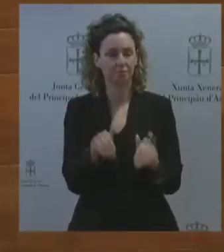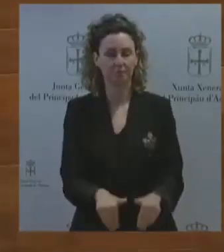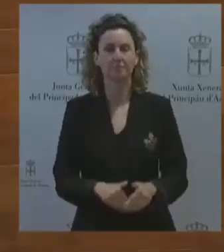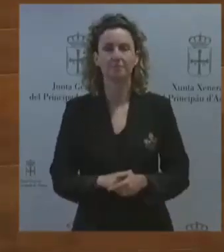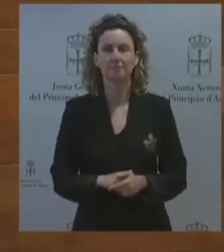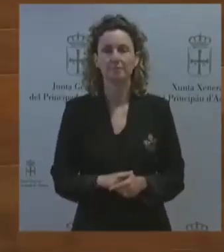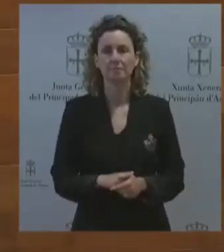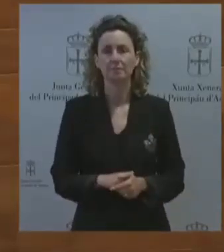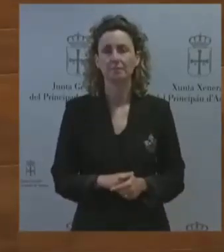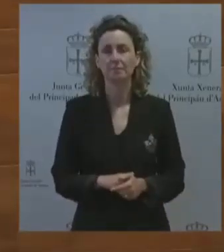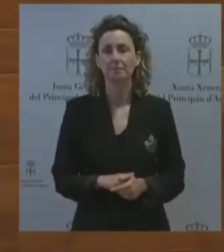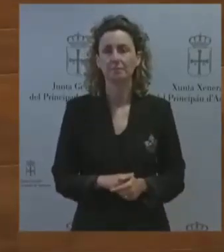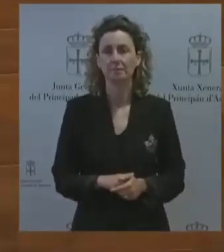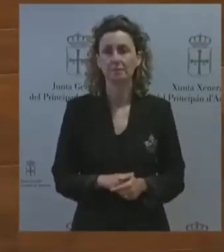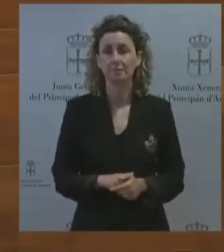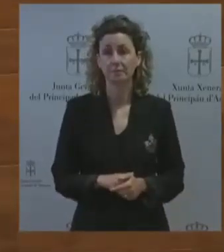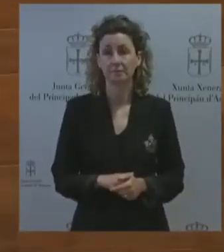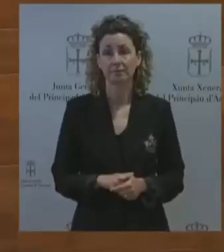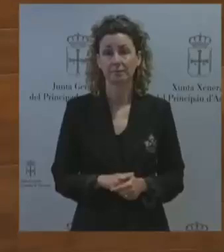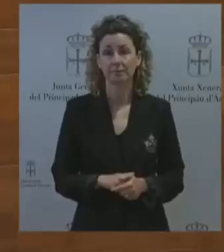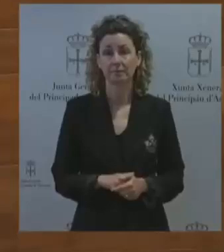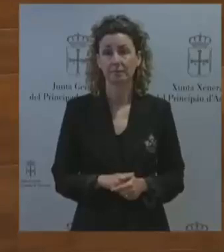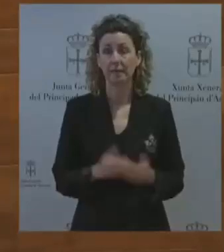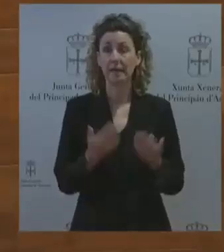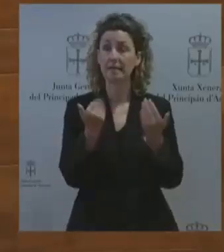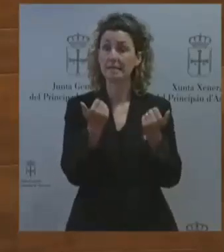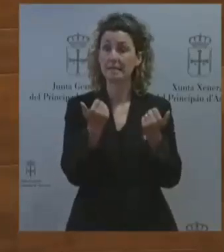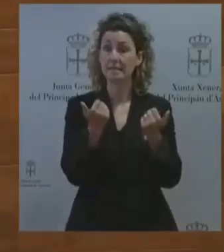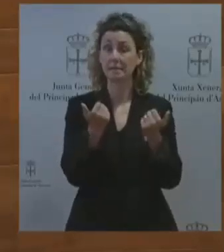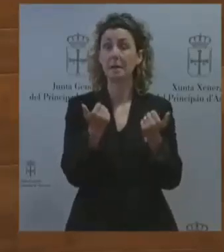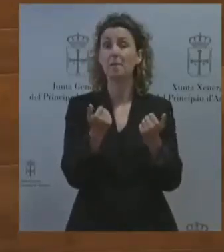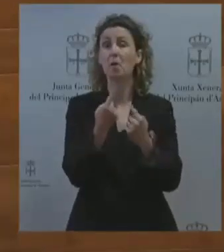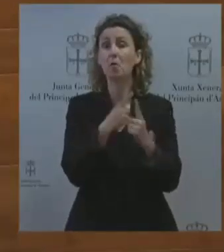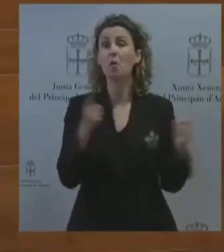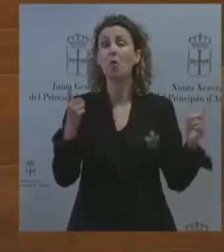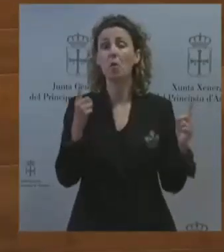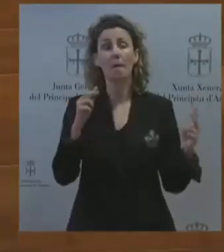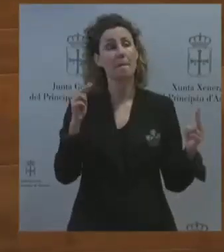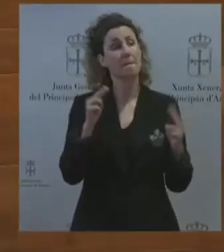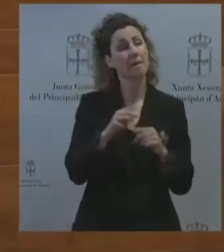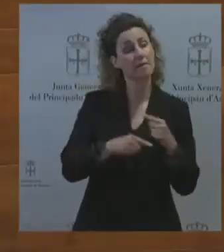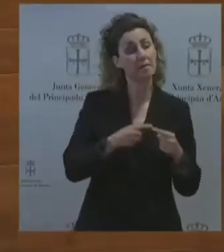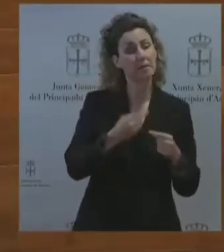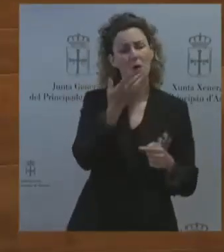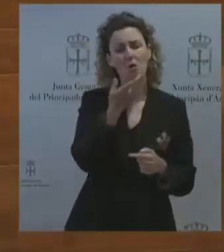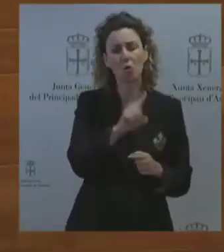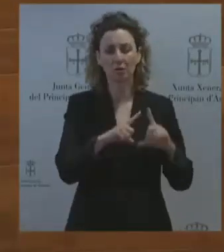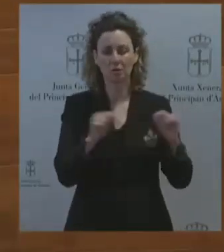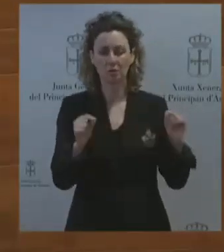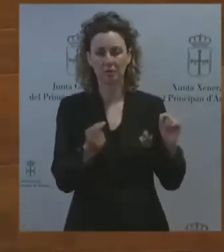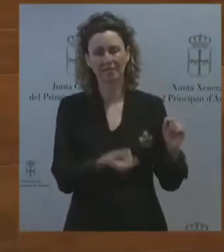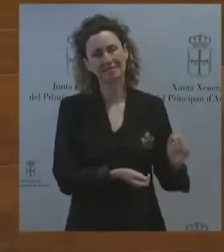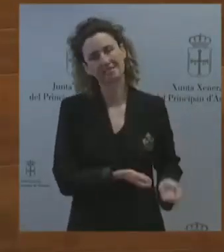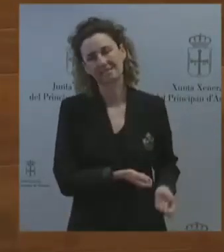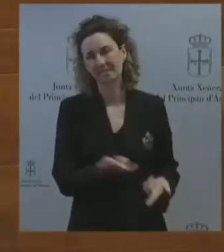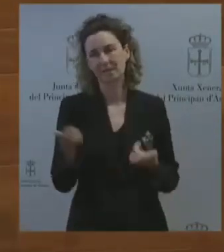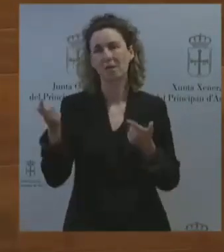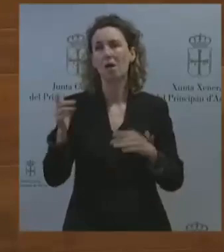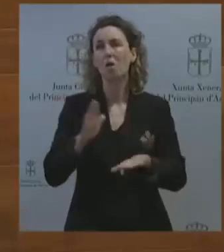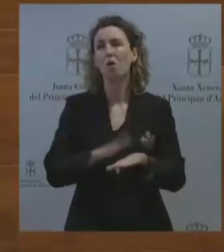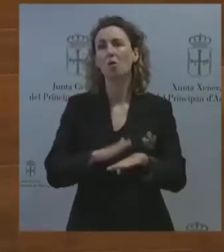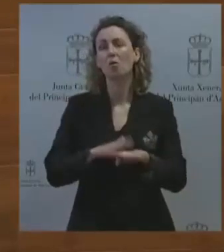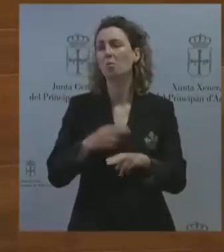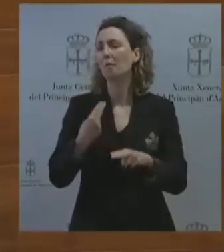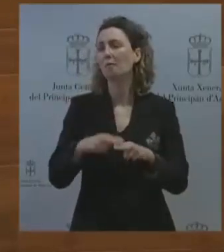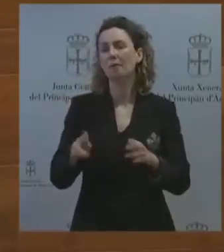ver a sus familias una única vez al año o porque no les gusta Asturias, sino por culpa de las políticas que ustedes llevan a cabo que les obligan